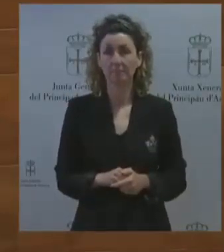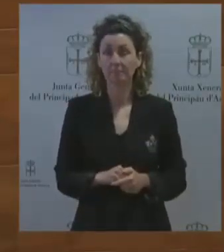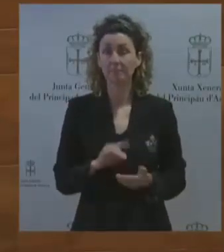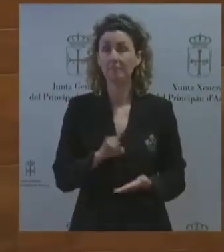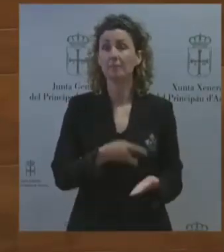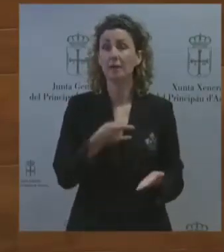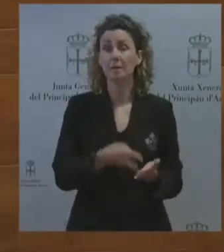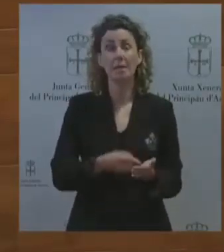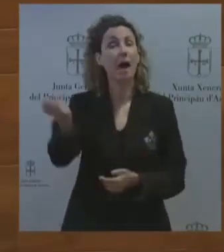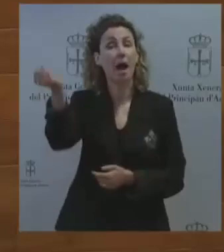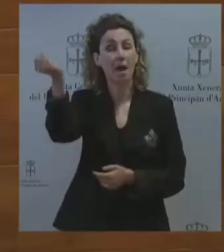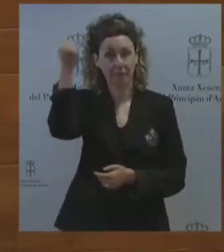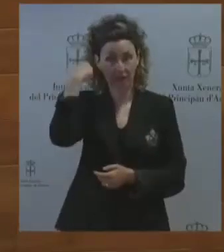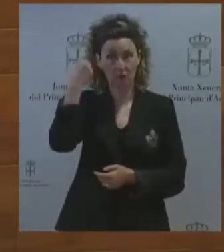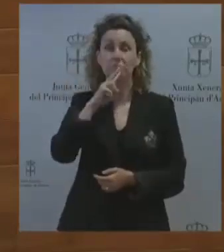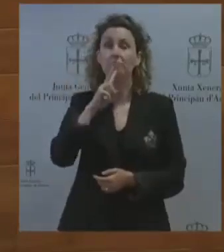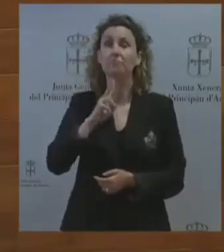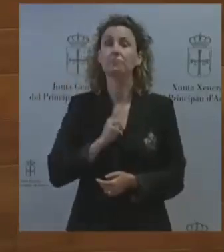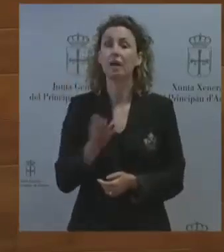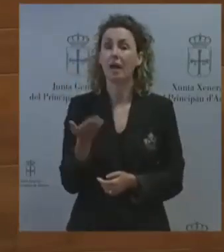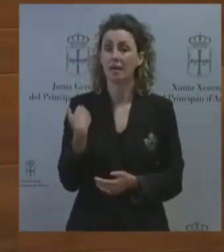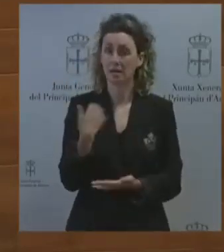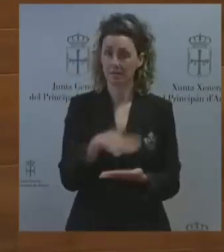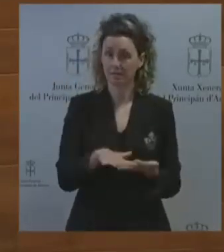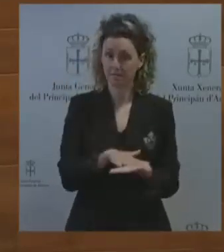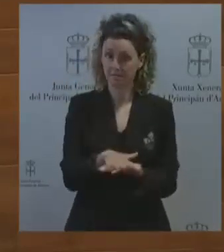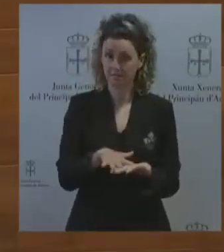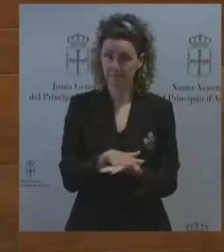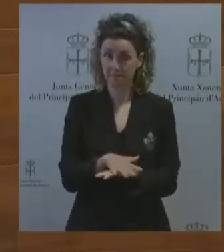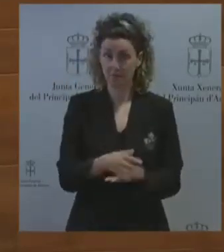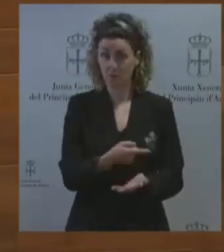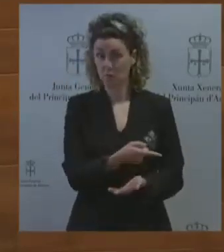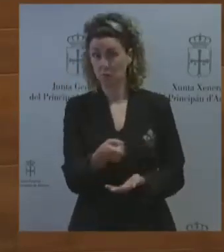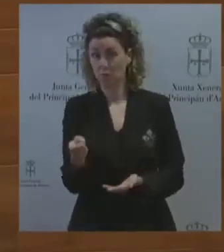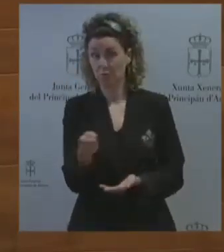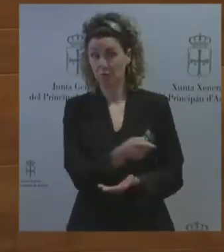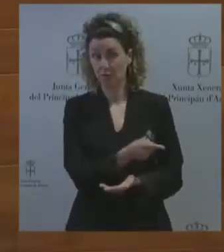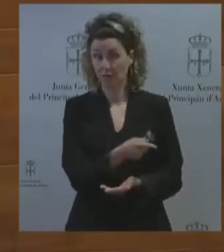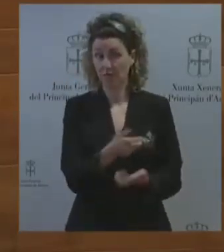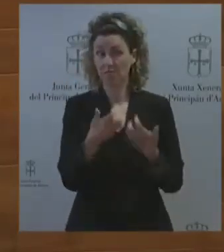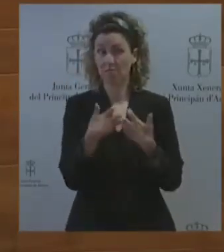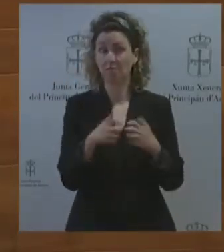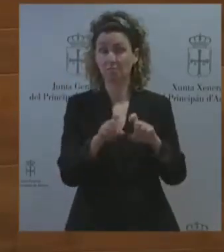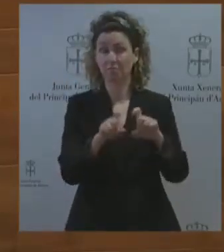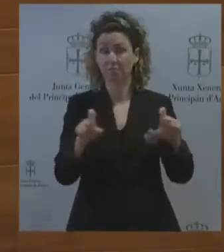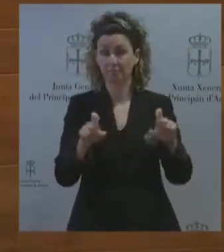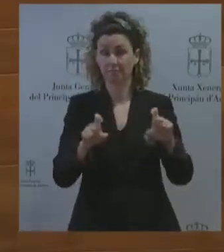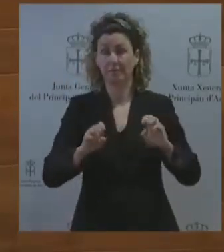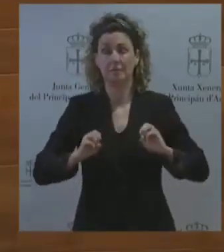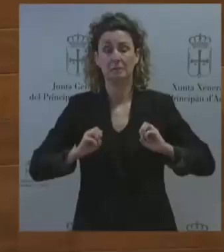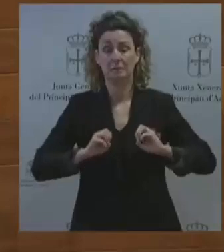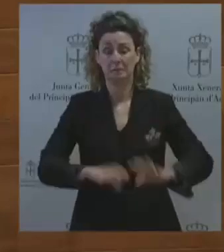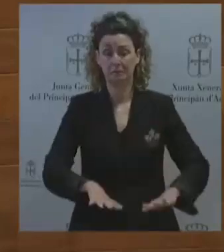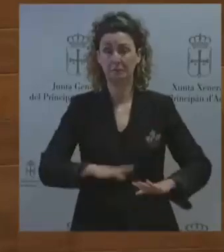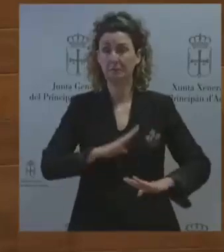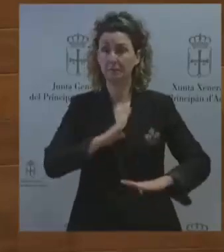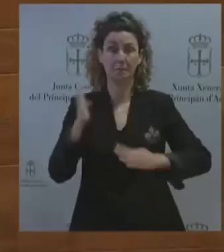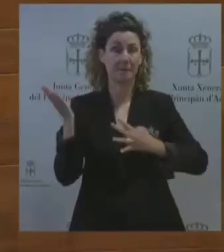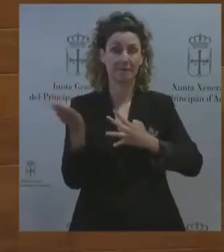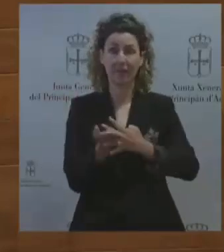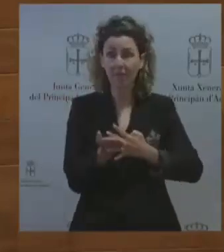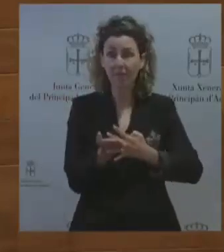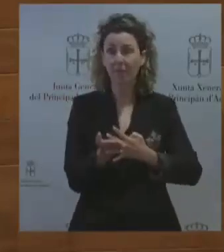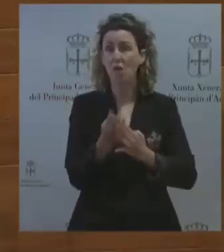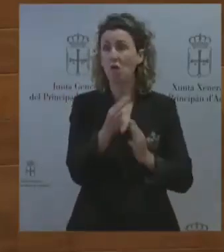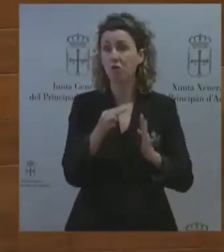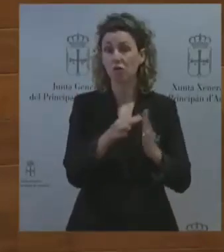ayer, y al que ustedes han obligado a la factoría, dejará la plantilla en la mitad de la que había en 2006, cuando llegó Mittal. El plan